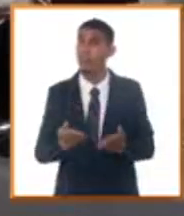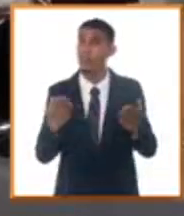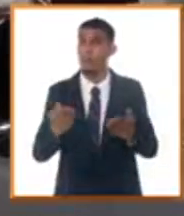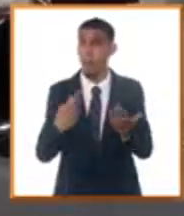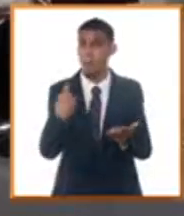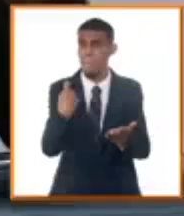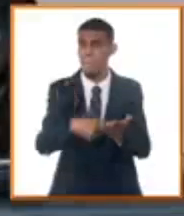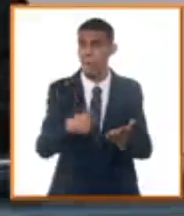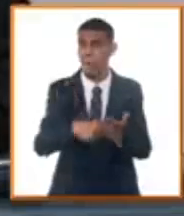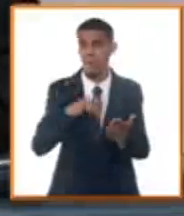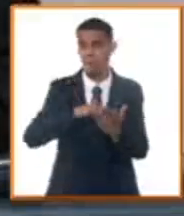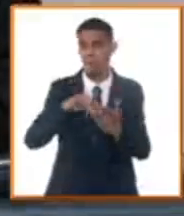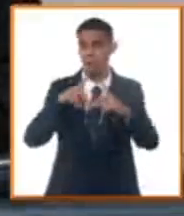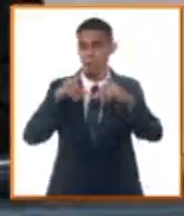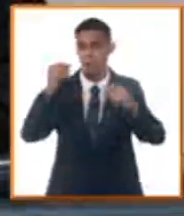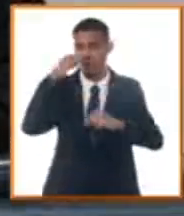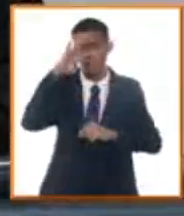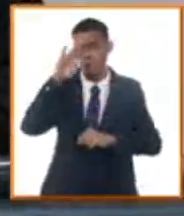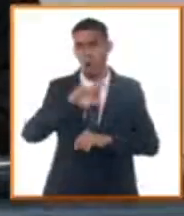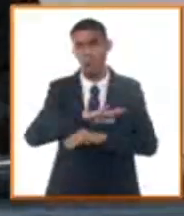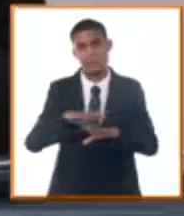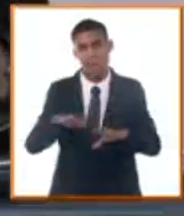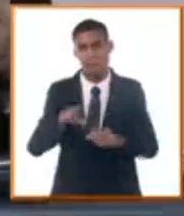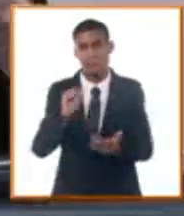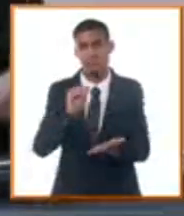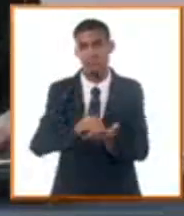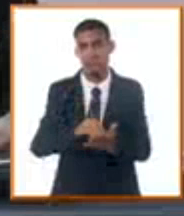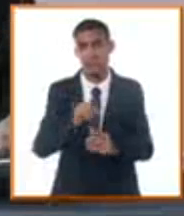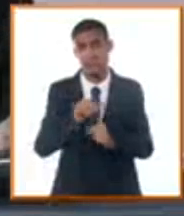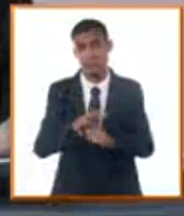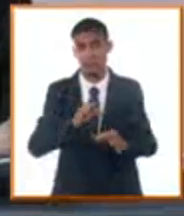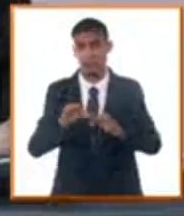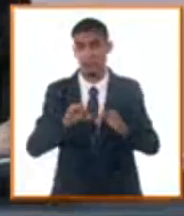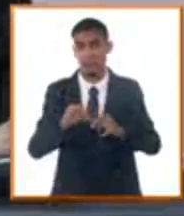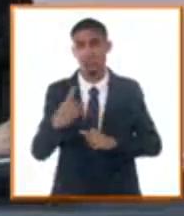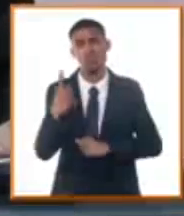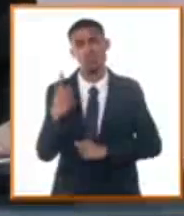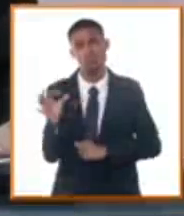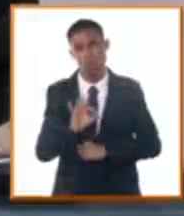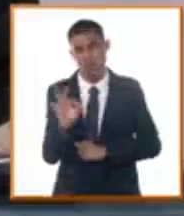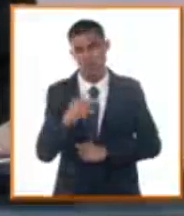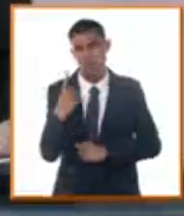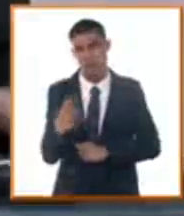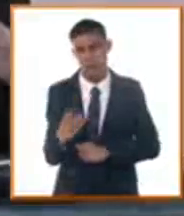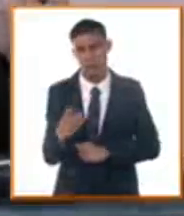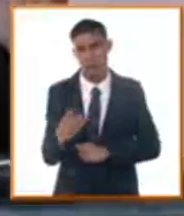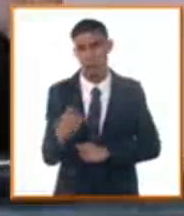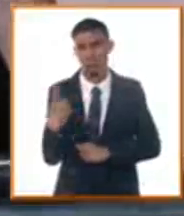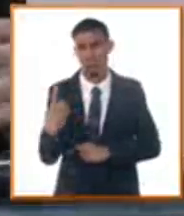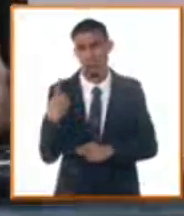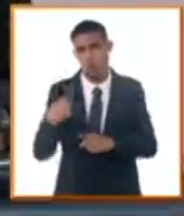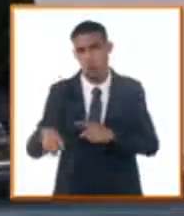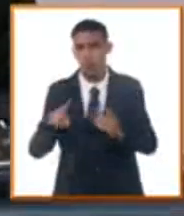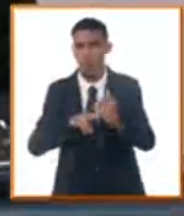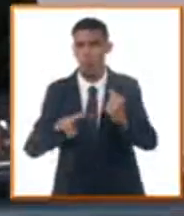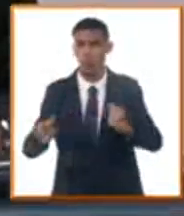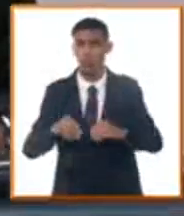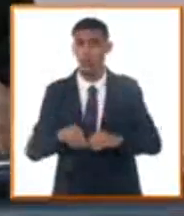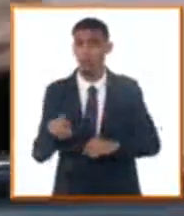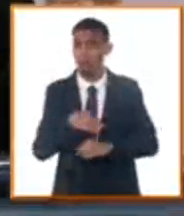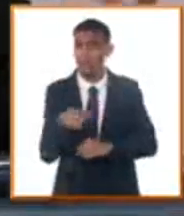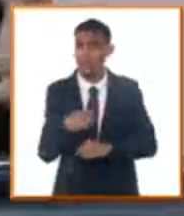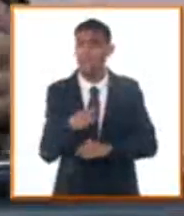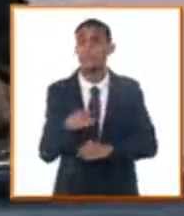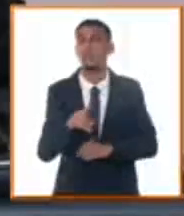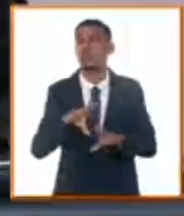país está pues ampliándose, pero todavía falta mucho por recorrer. Un camino en el que tienen que estar